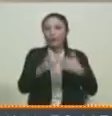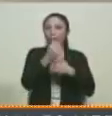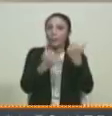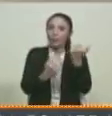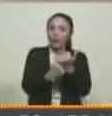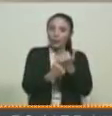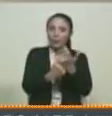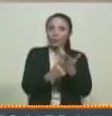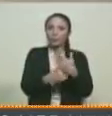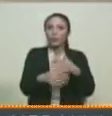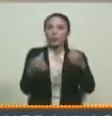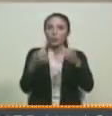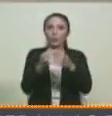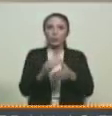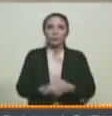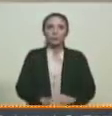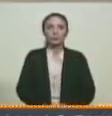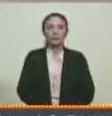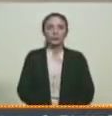y